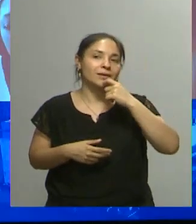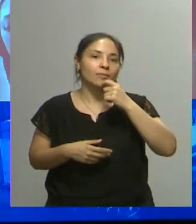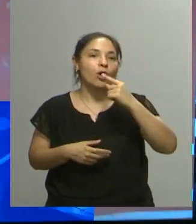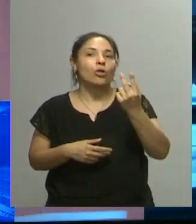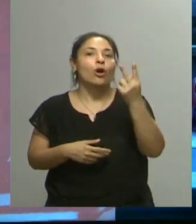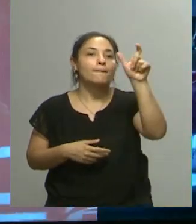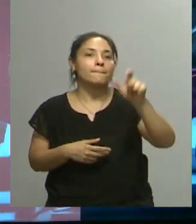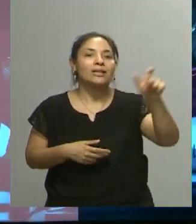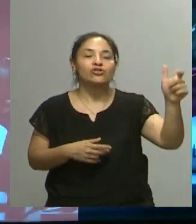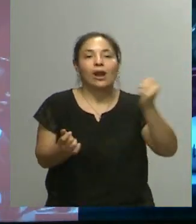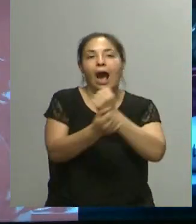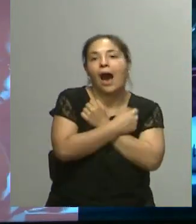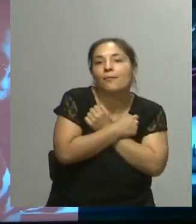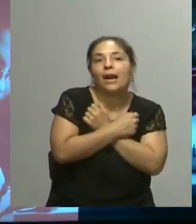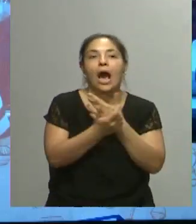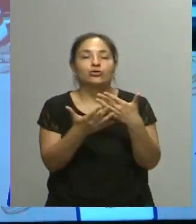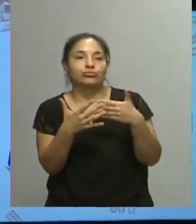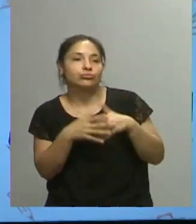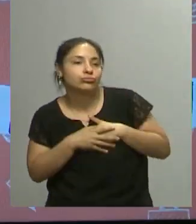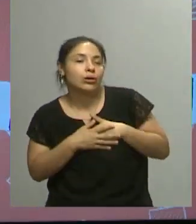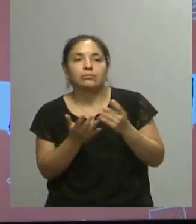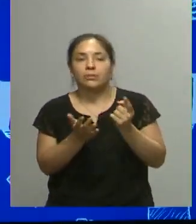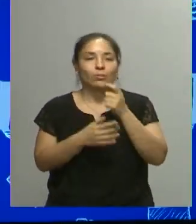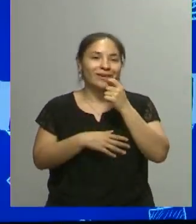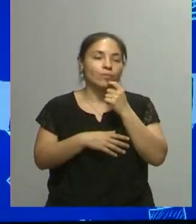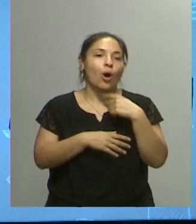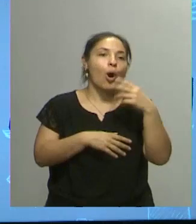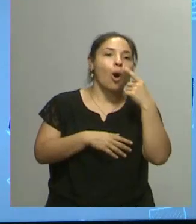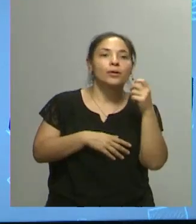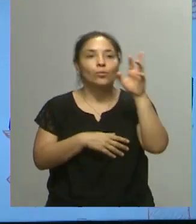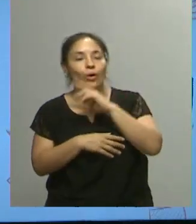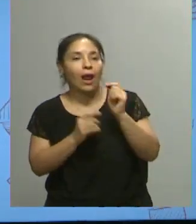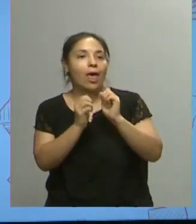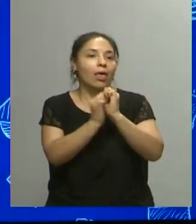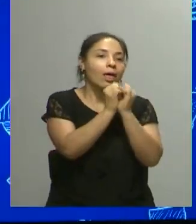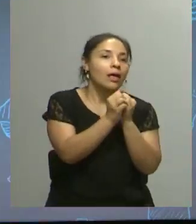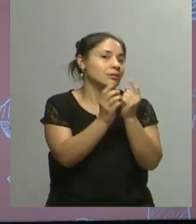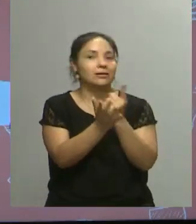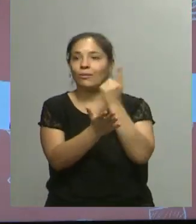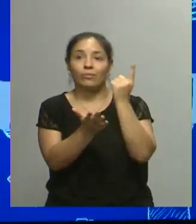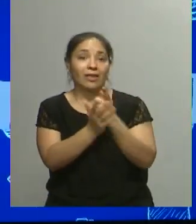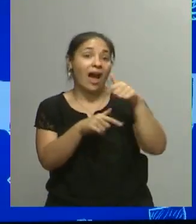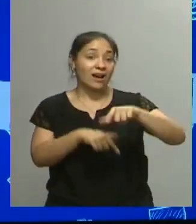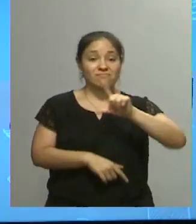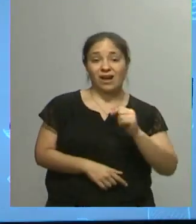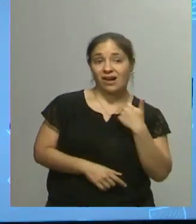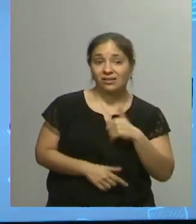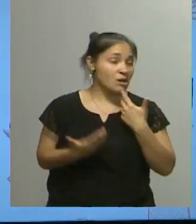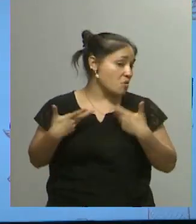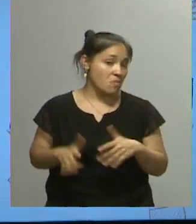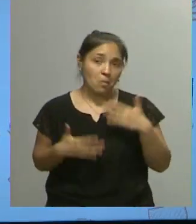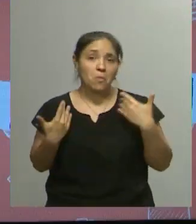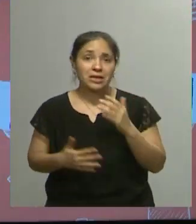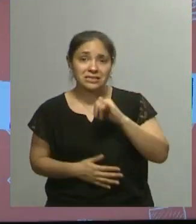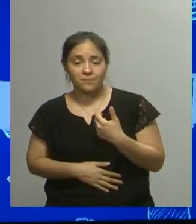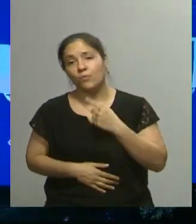muestren afecto. Sí. No importa si son heterosexuales, no podés andar por la calle besuqueándote, como acá podría pasar normalmente, ¿no? Pero hay otras cuestiones que